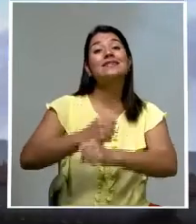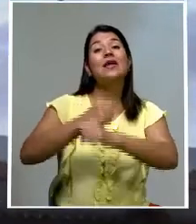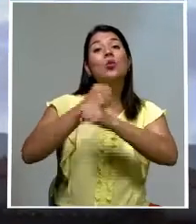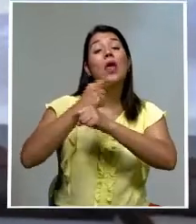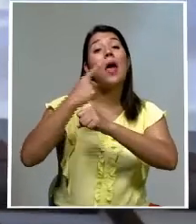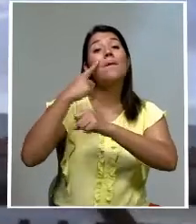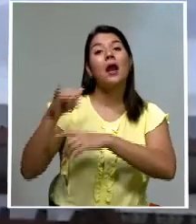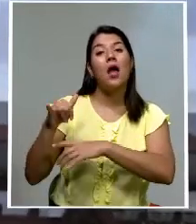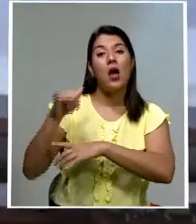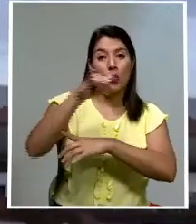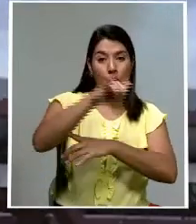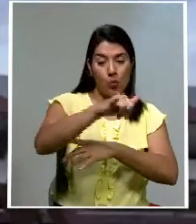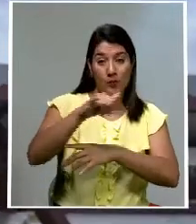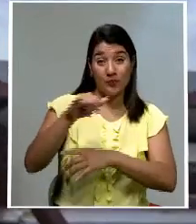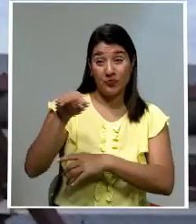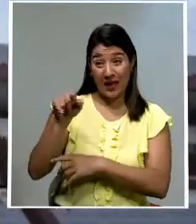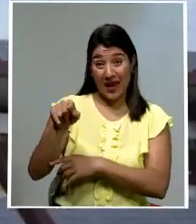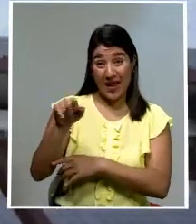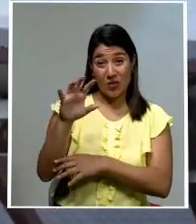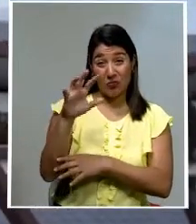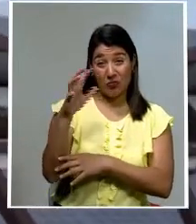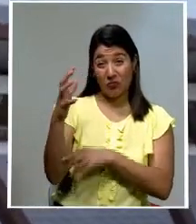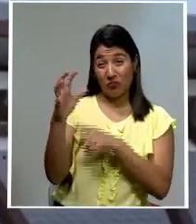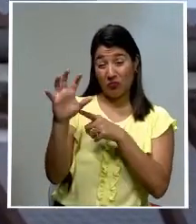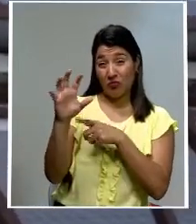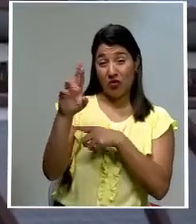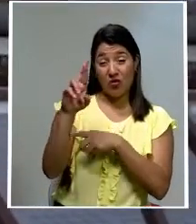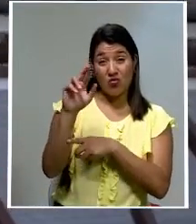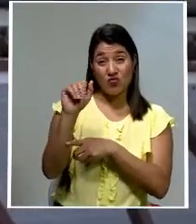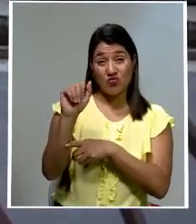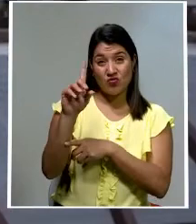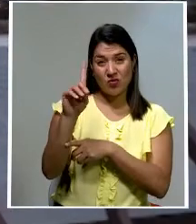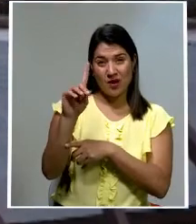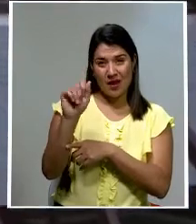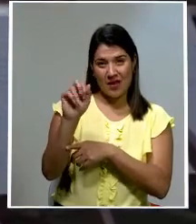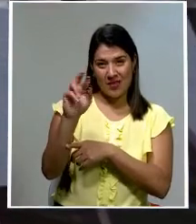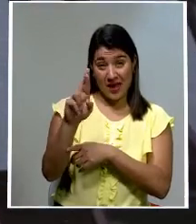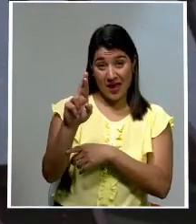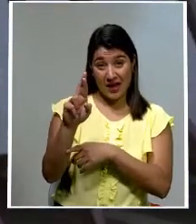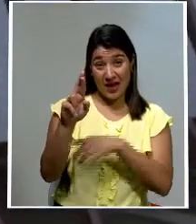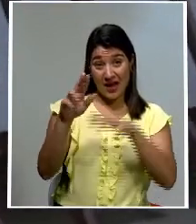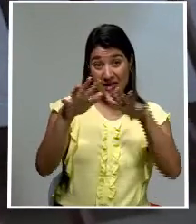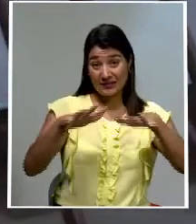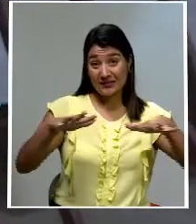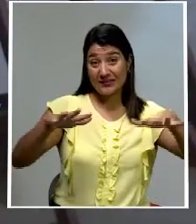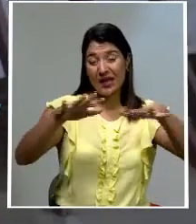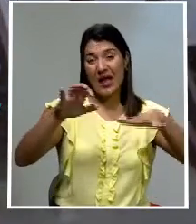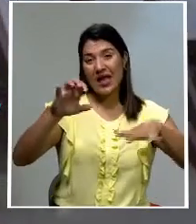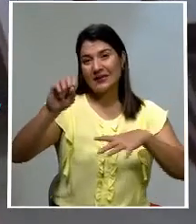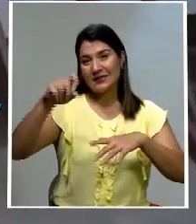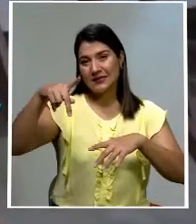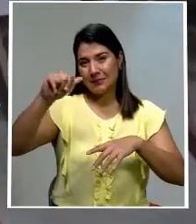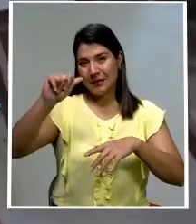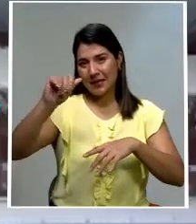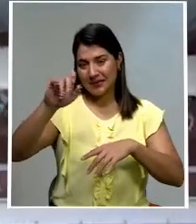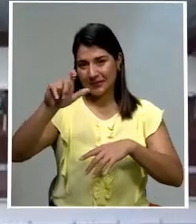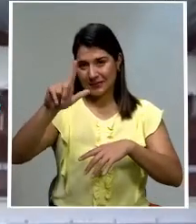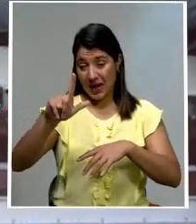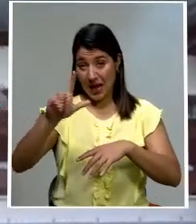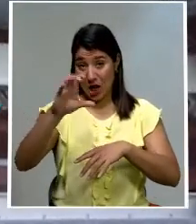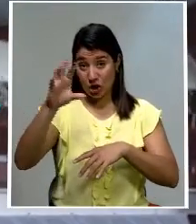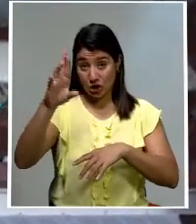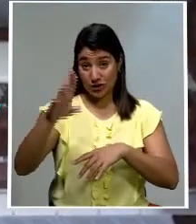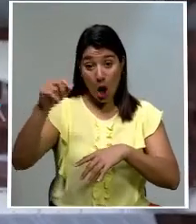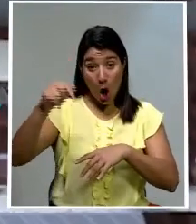El radar espacial Costa Rica, el más avanzado de su clase en el mundo, fue inaugurado este jueves por la empresa Leo Labs en medio de una actividad en